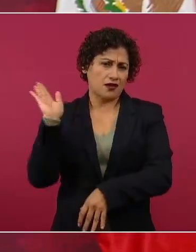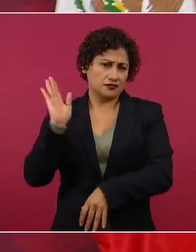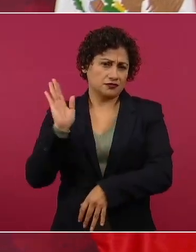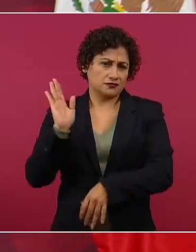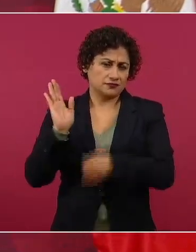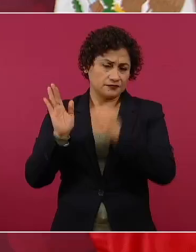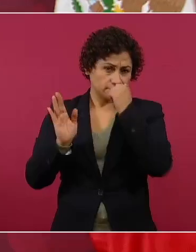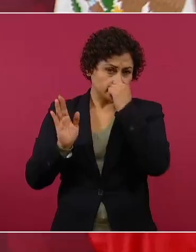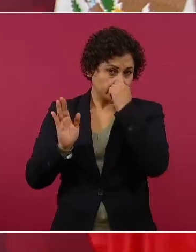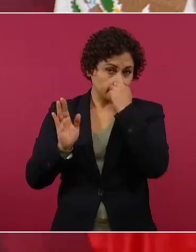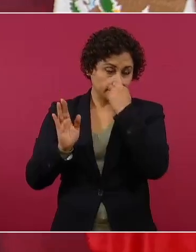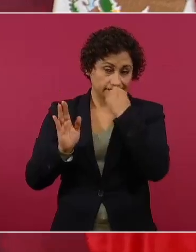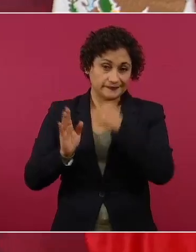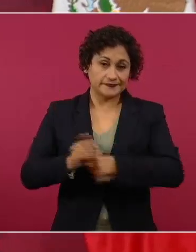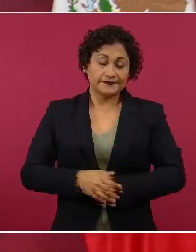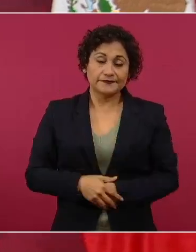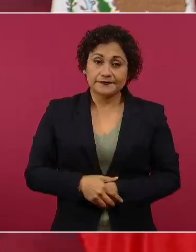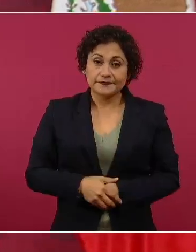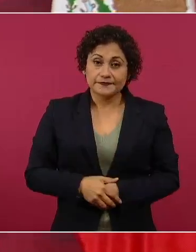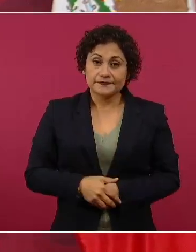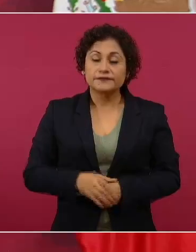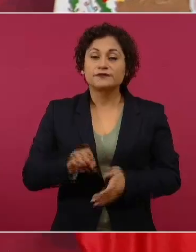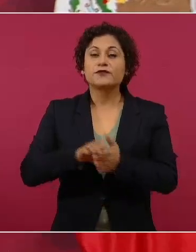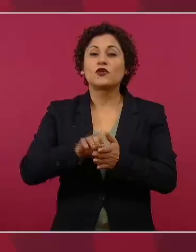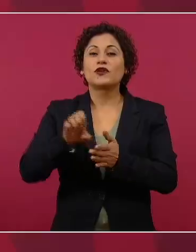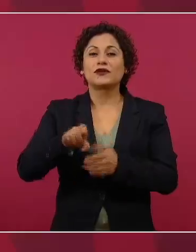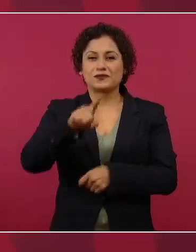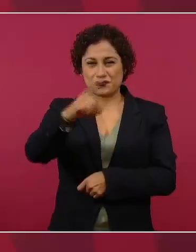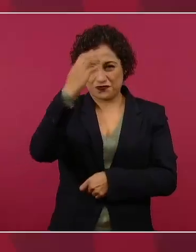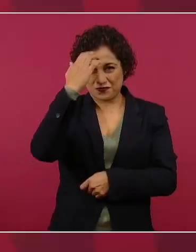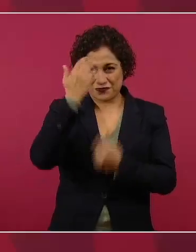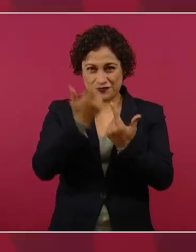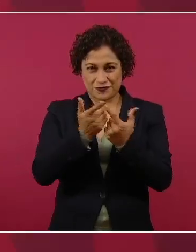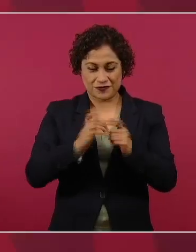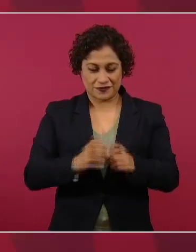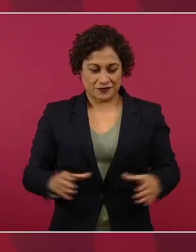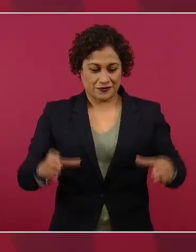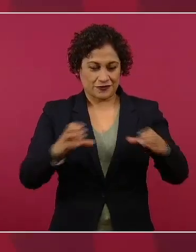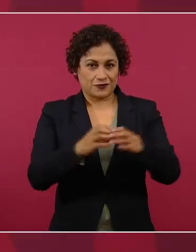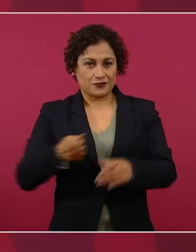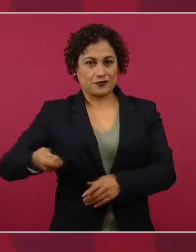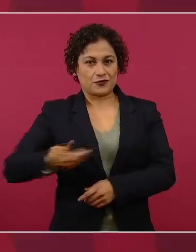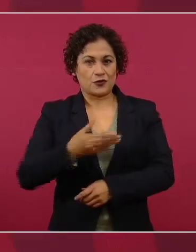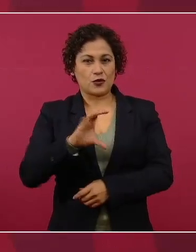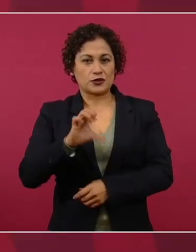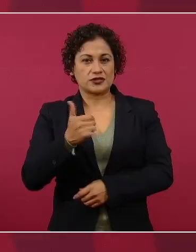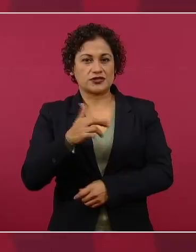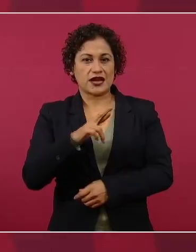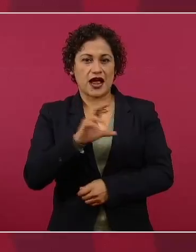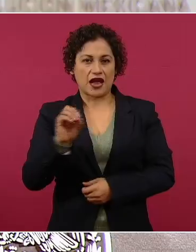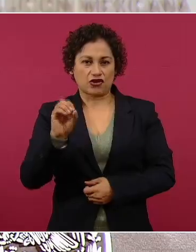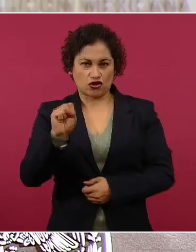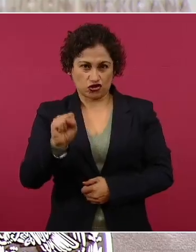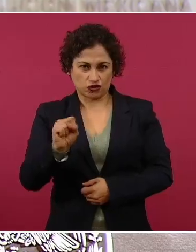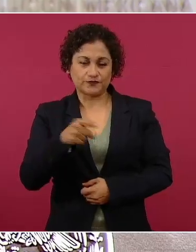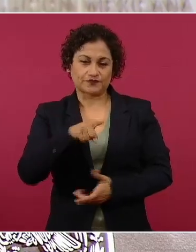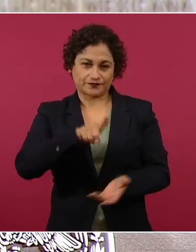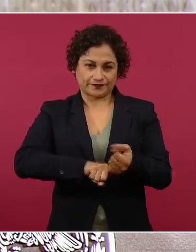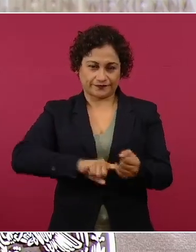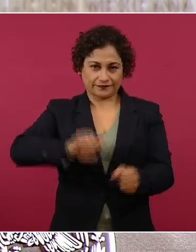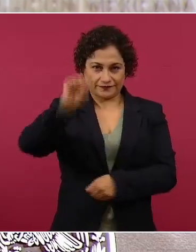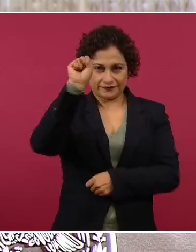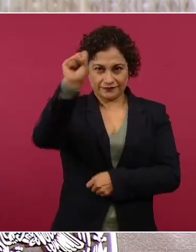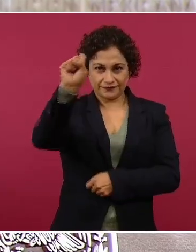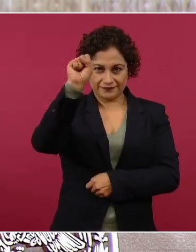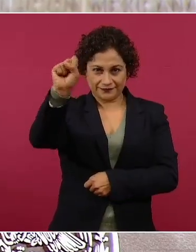O sea, es como los charros, ¿no?, del movimiento sindical,